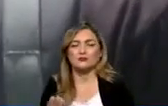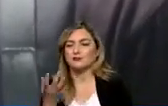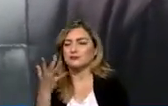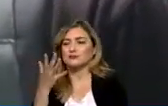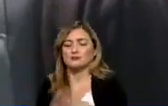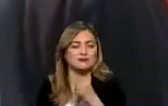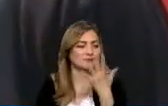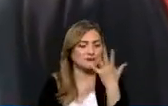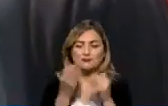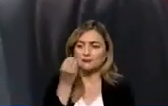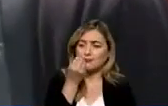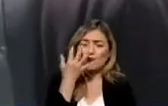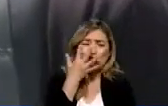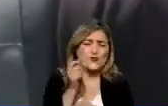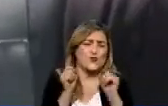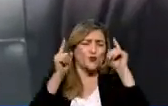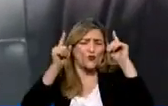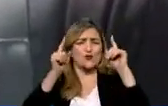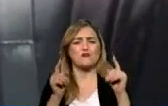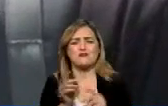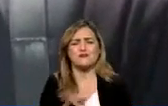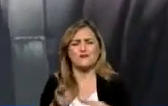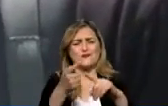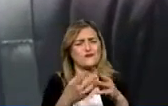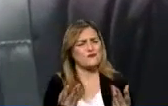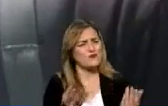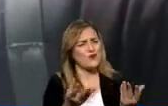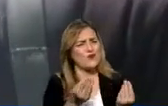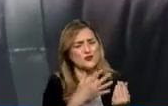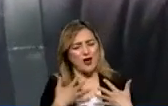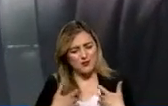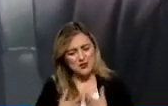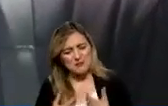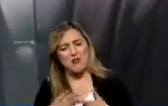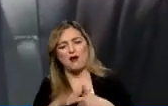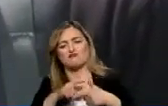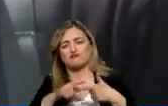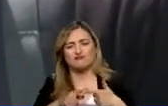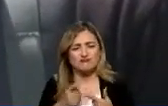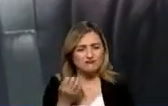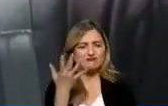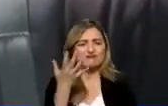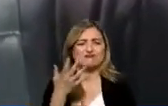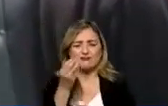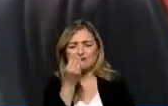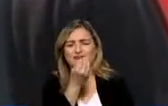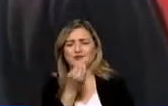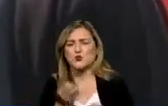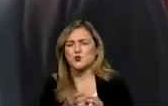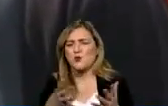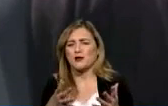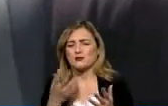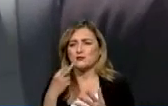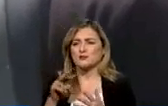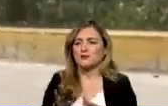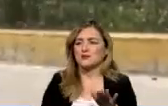impresionante sabemos que la biodiversidad de nuestro país en lo que es flora y fauna es inmensa y de esta manera la podemos apreciar más